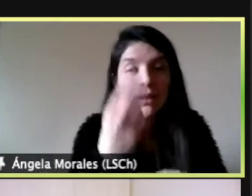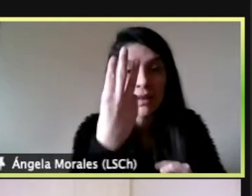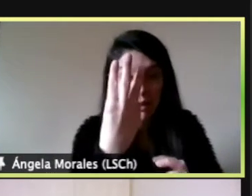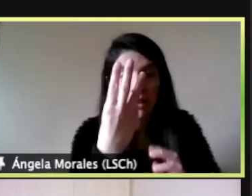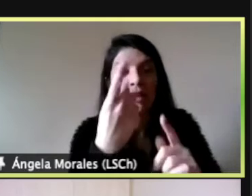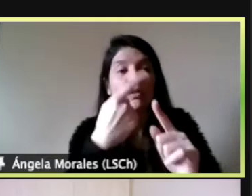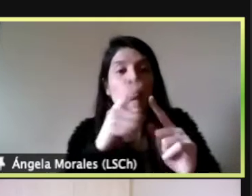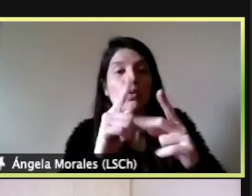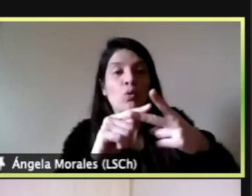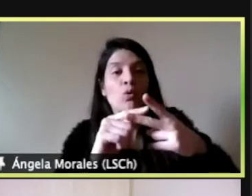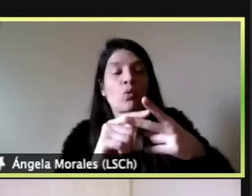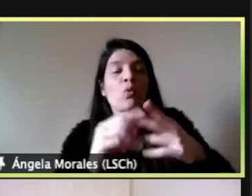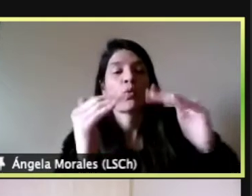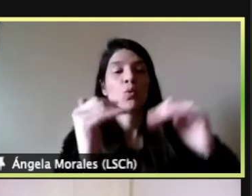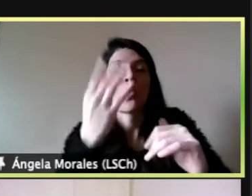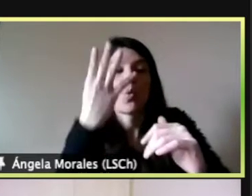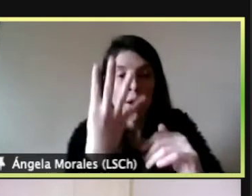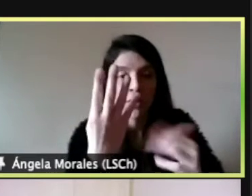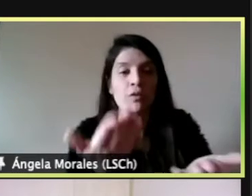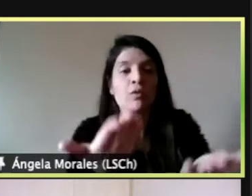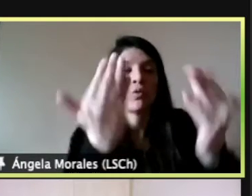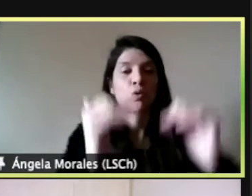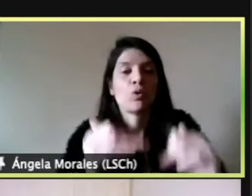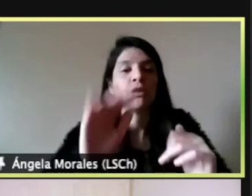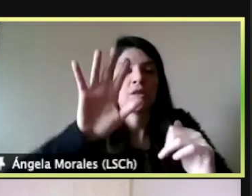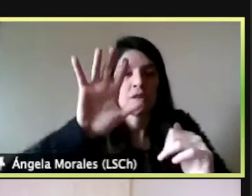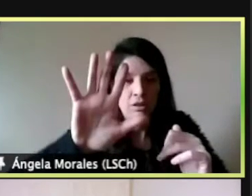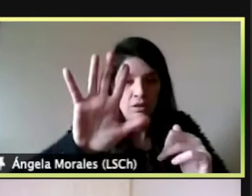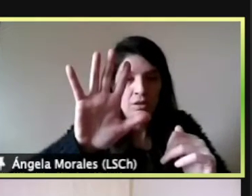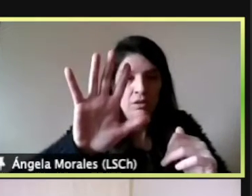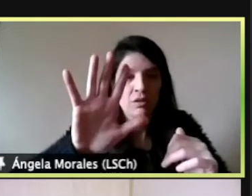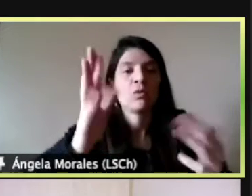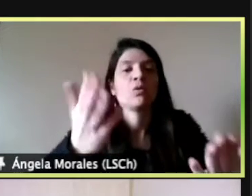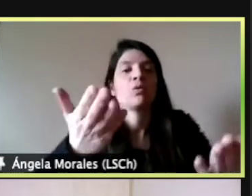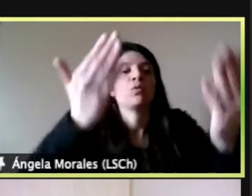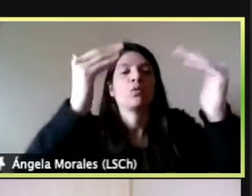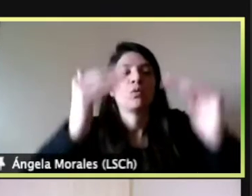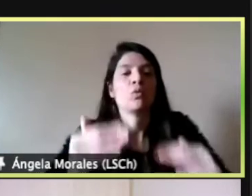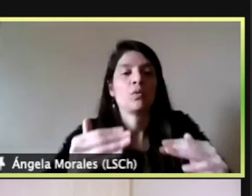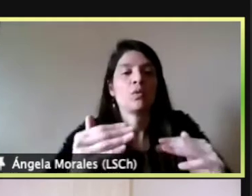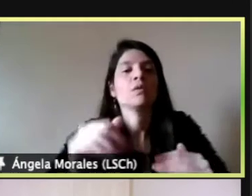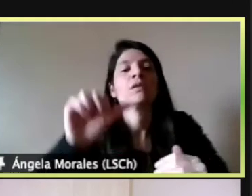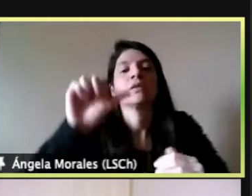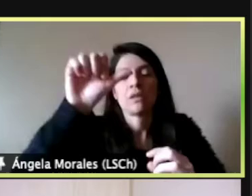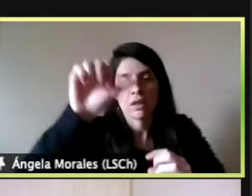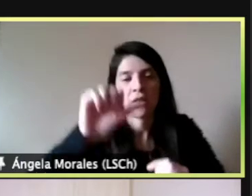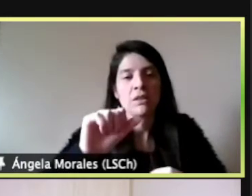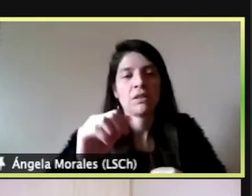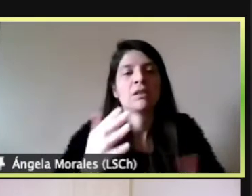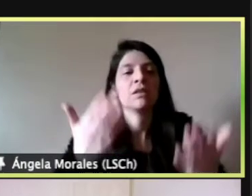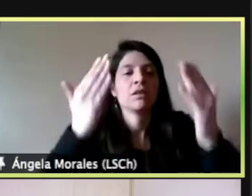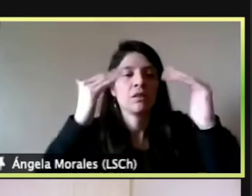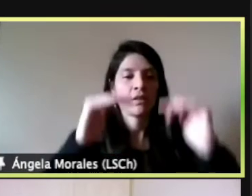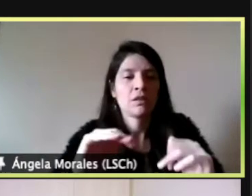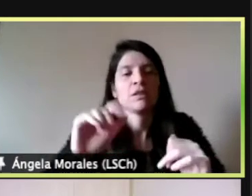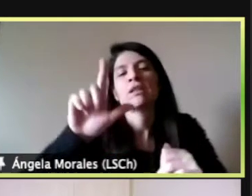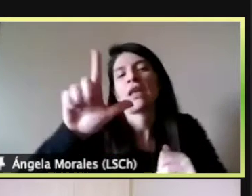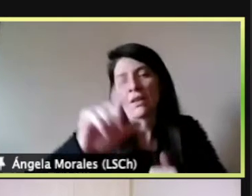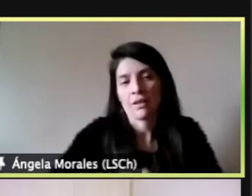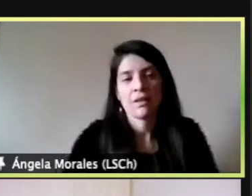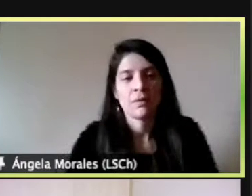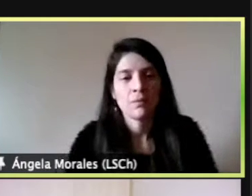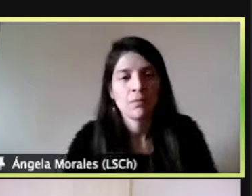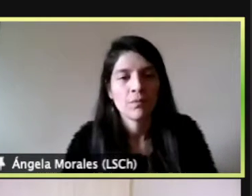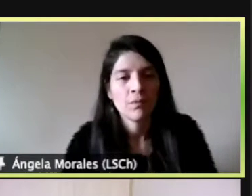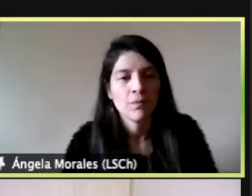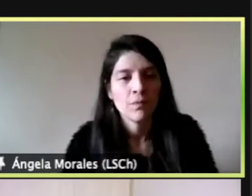acá vendría siendo 5, luego acá vendría siendo 6 y luego vendría siendo 7. Entonces acá tenemos toda